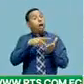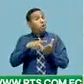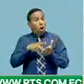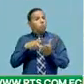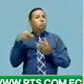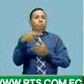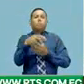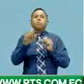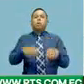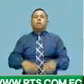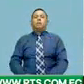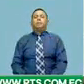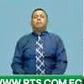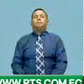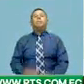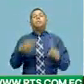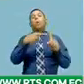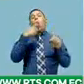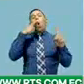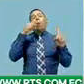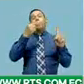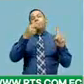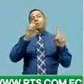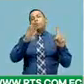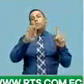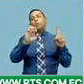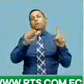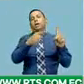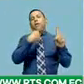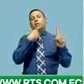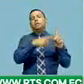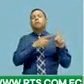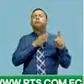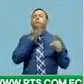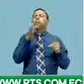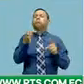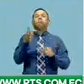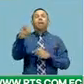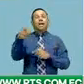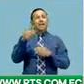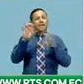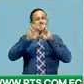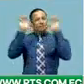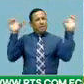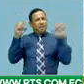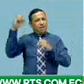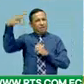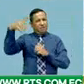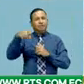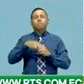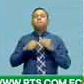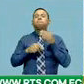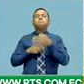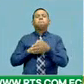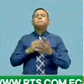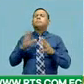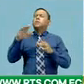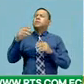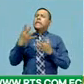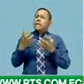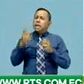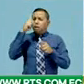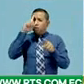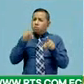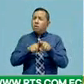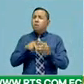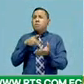Fabio Gobea es microempresario. Visitó las instalaciones de la empresa eléctrica en Guayaquil. Buscaba establecer convenios para el pago